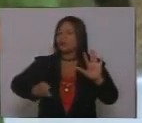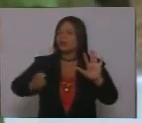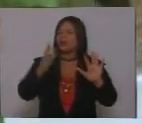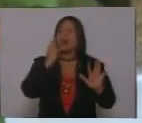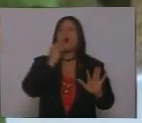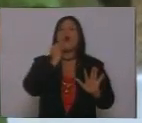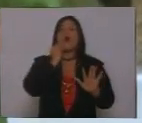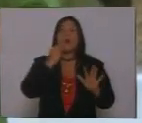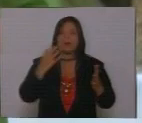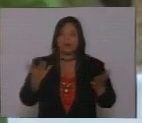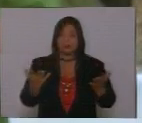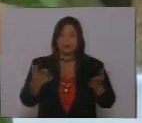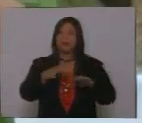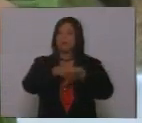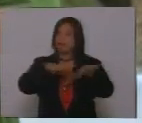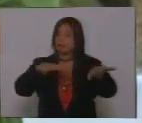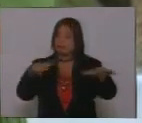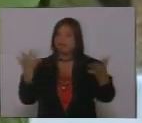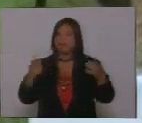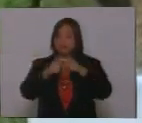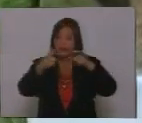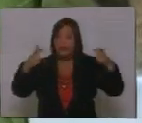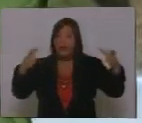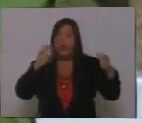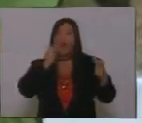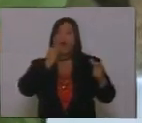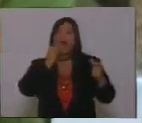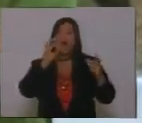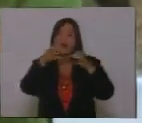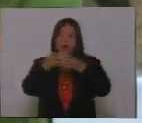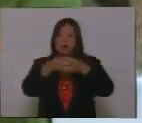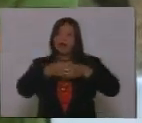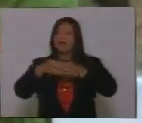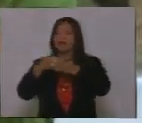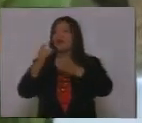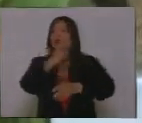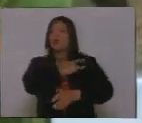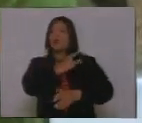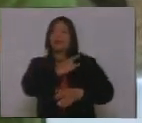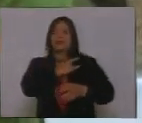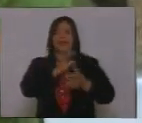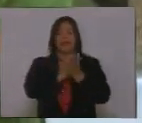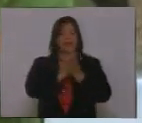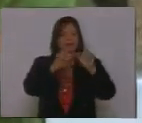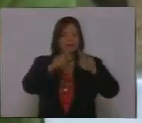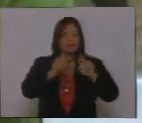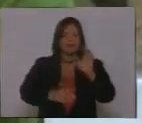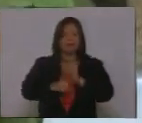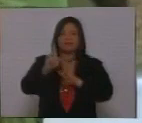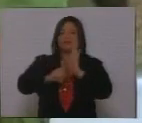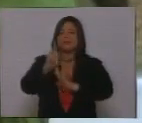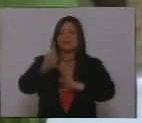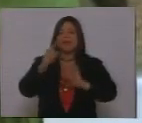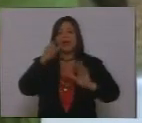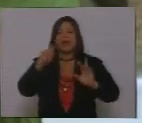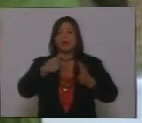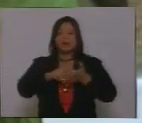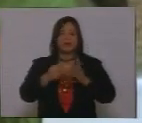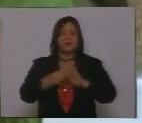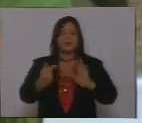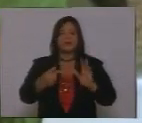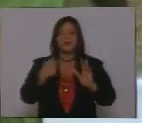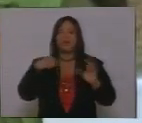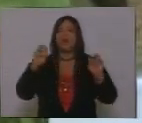joven. Que esa población que se concentra en los espacios universitarios es reivindicada. Cuando hemos visto que